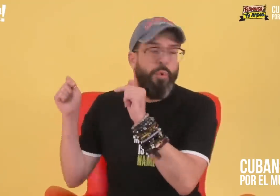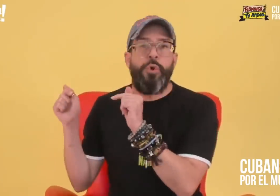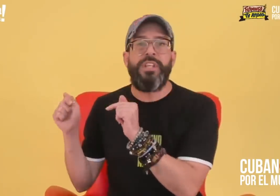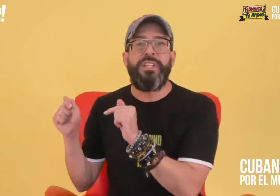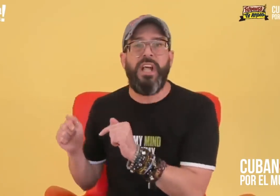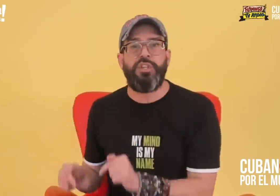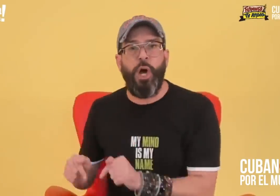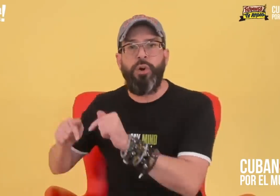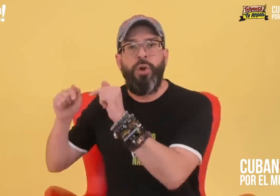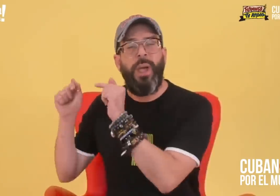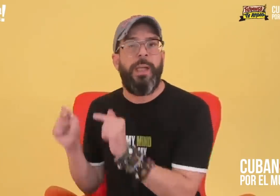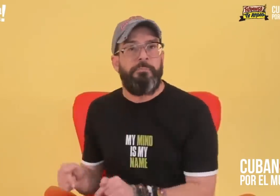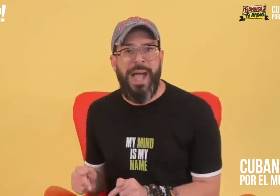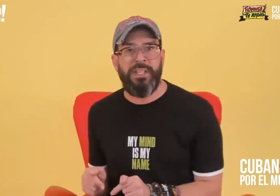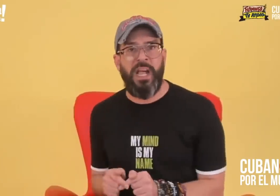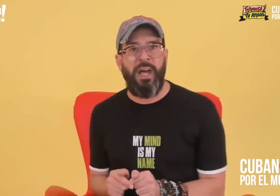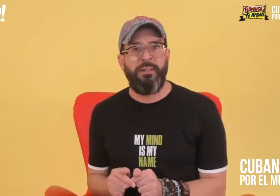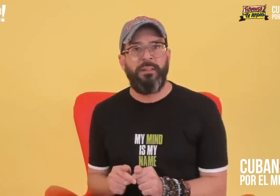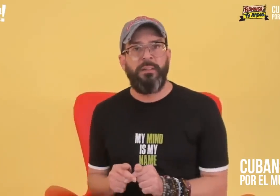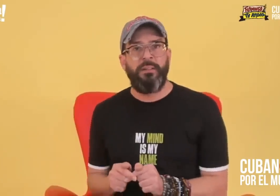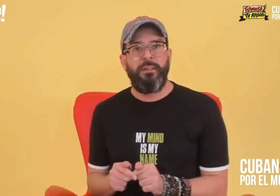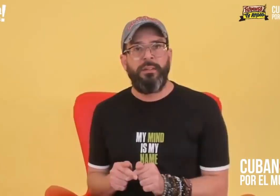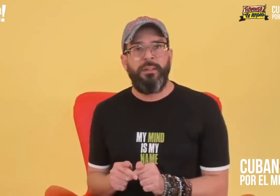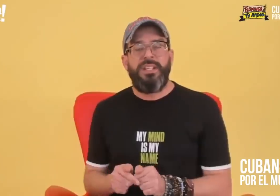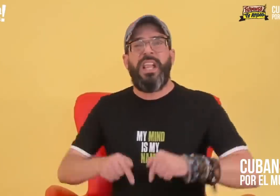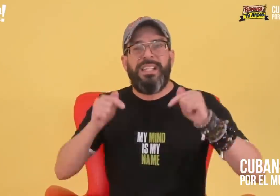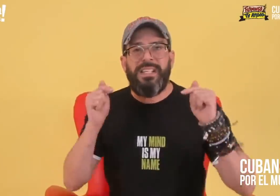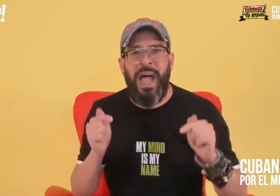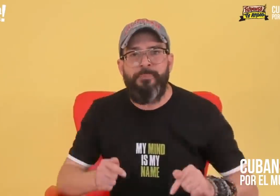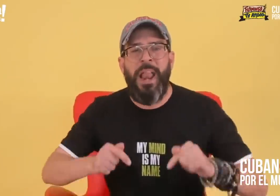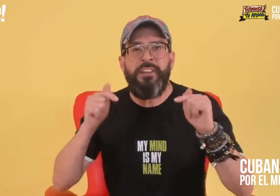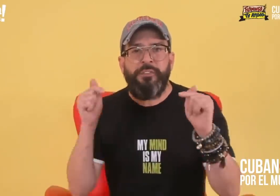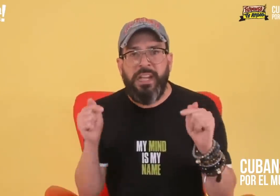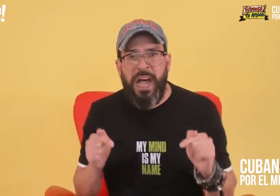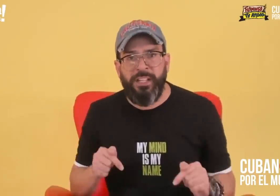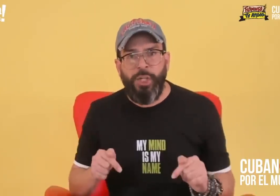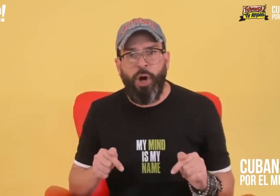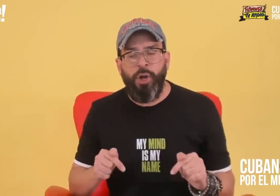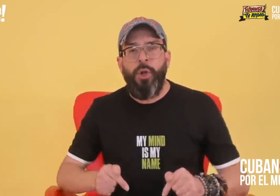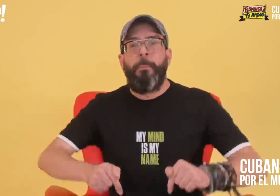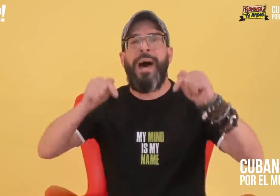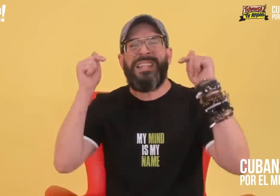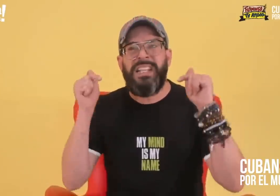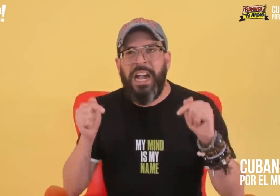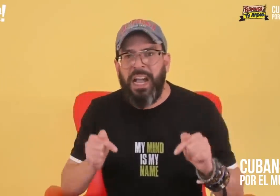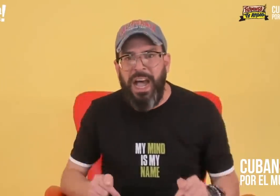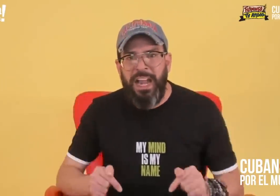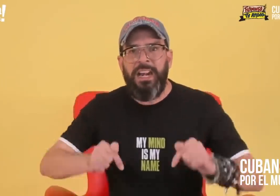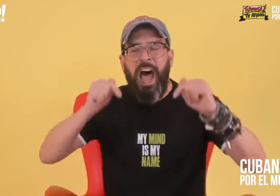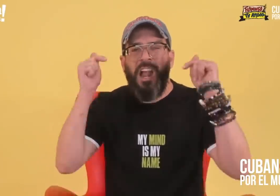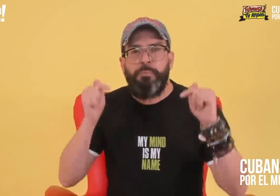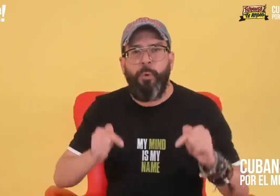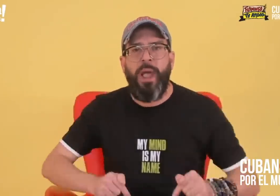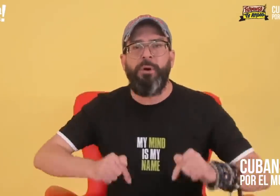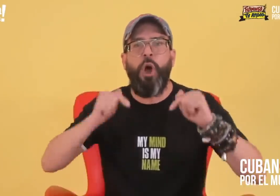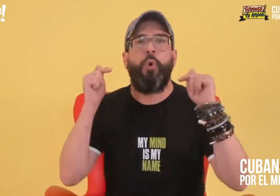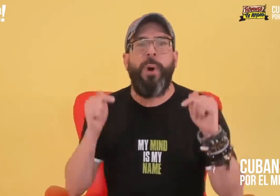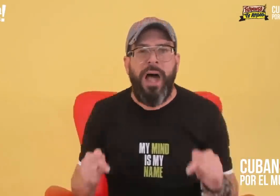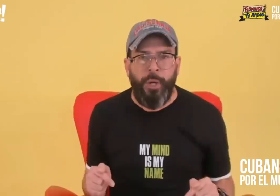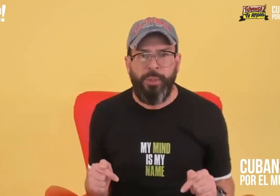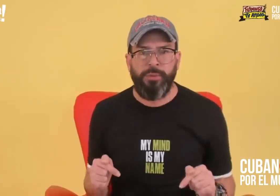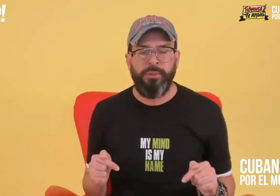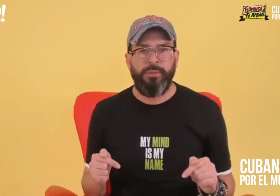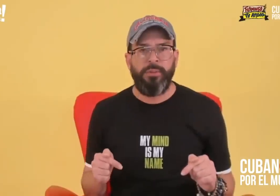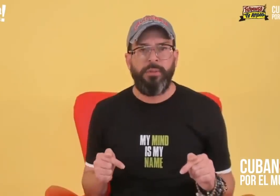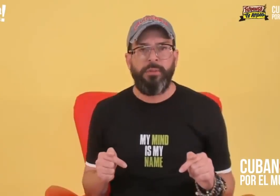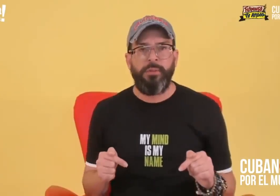de la inmunización en masa. Se está planificando masacrar al pueblo